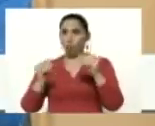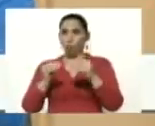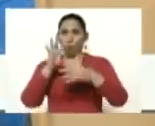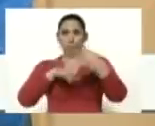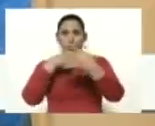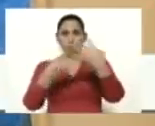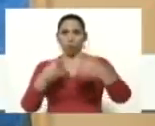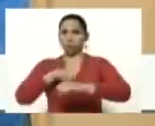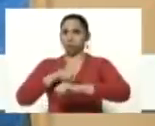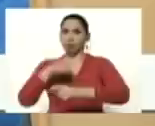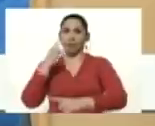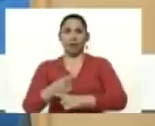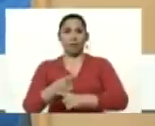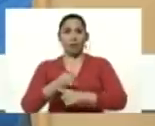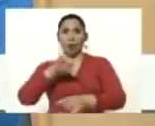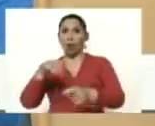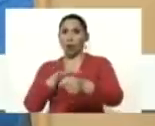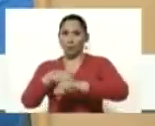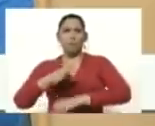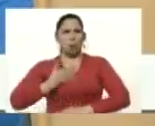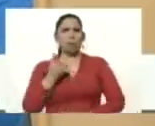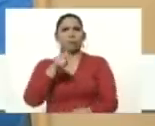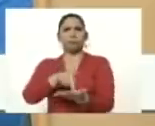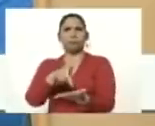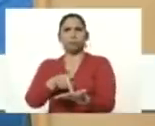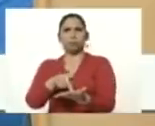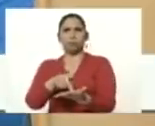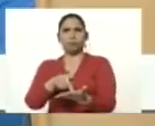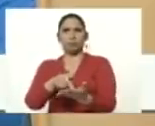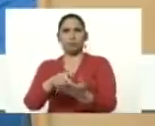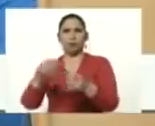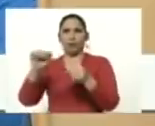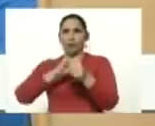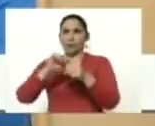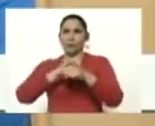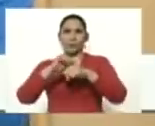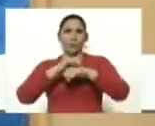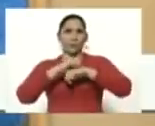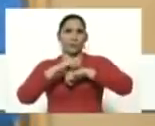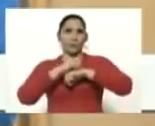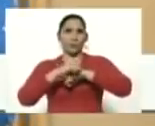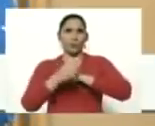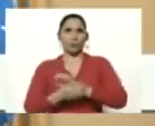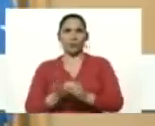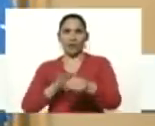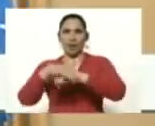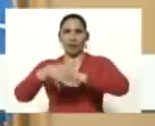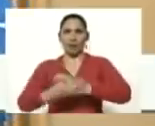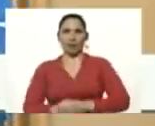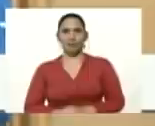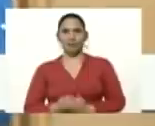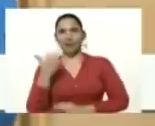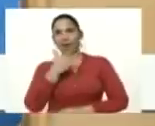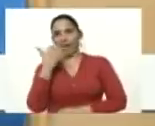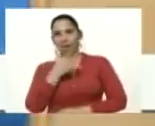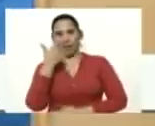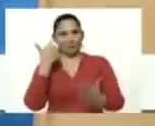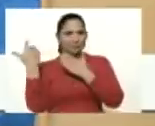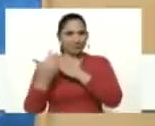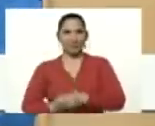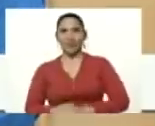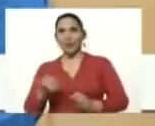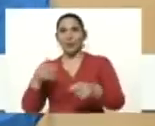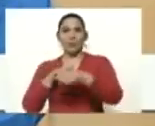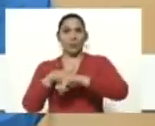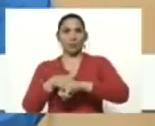horario, Jorge Rodríguez puede ir a pulirse la calva. Mire, Jorge